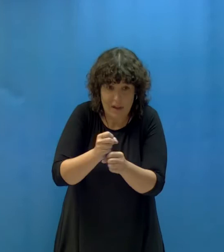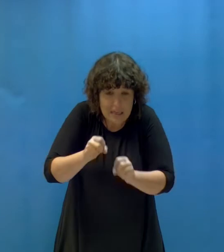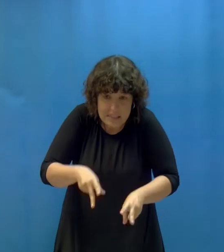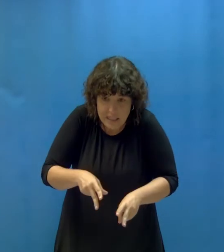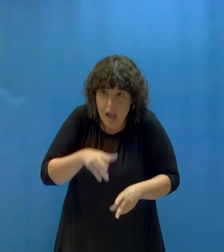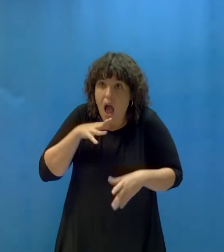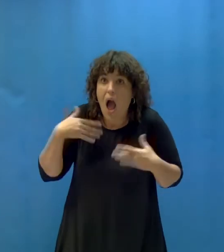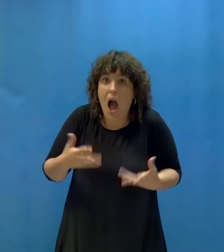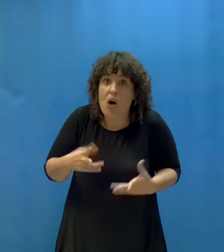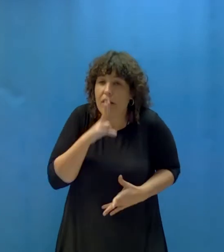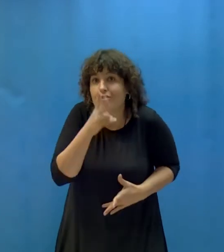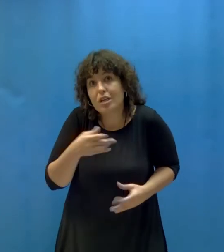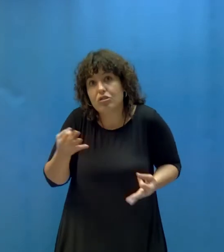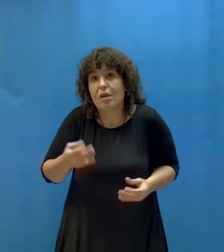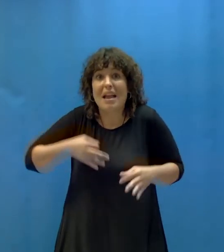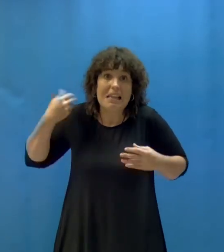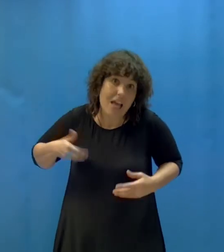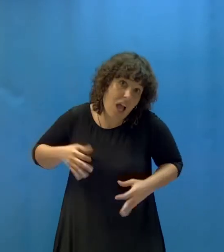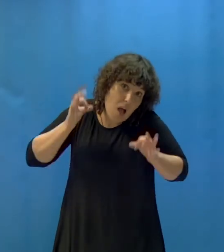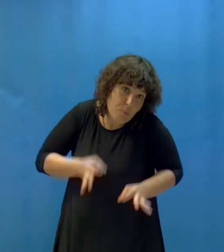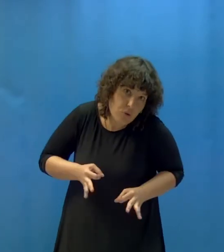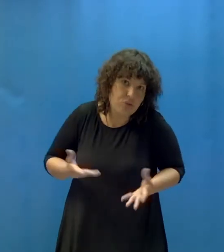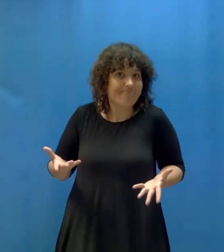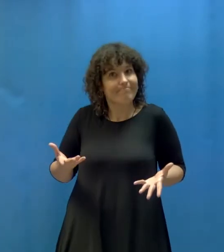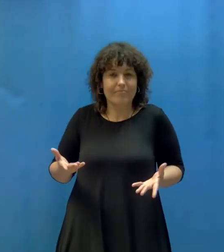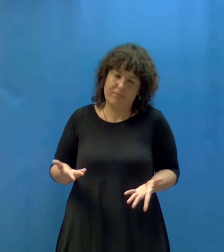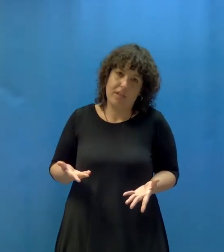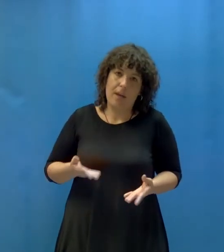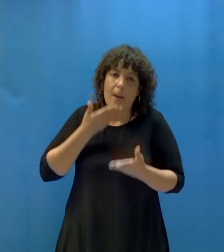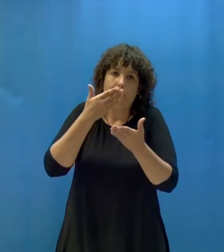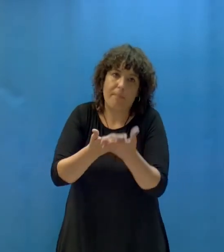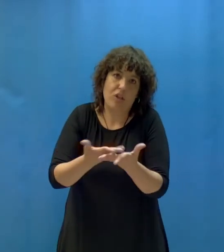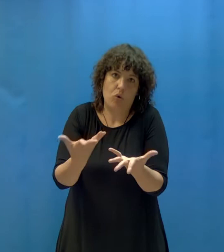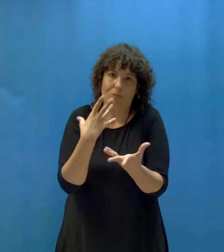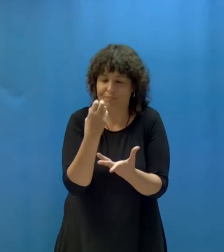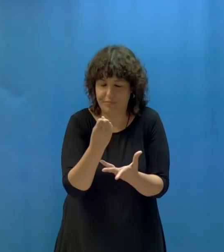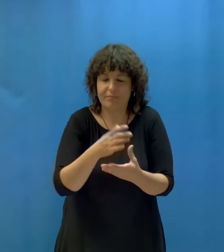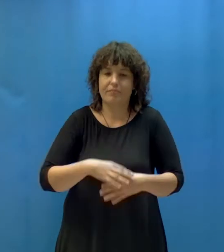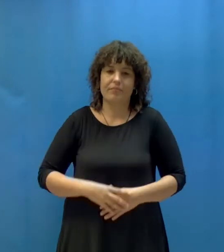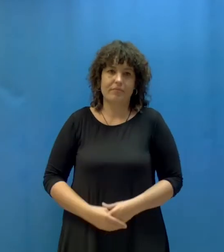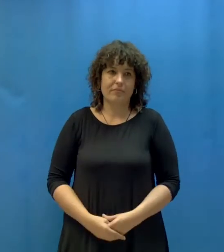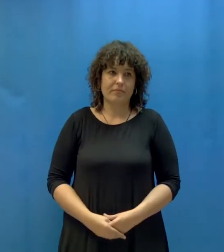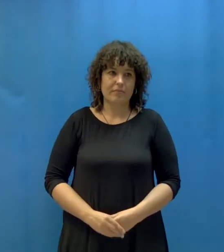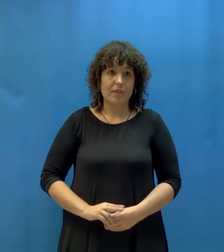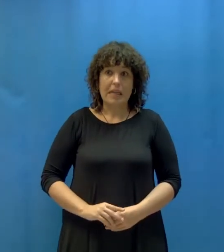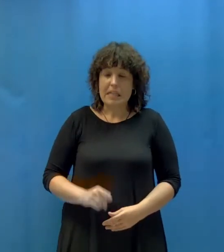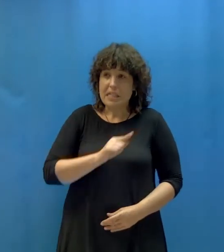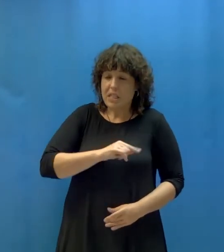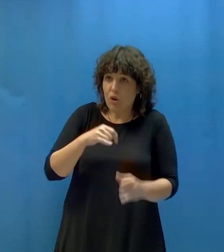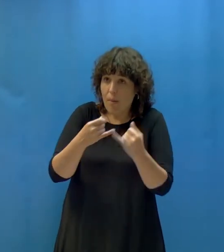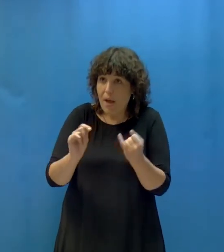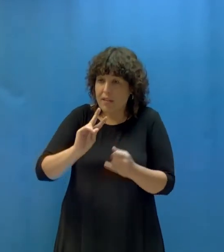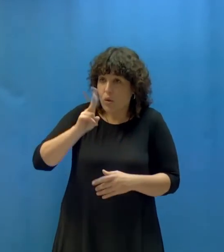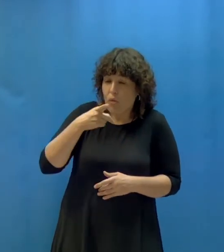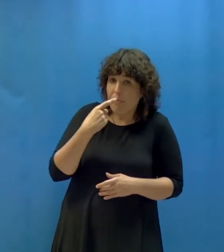en 2 años. Muchas gracias. Gracias, señor López. Señora Beltrán, la segunda pregunta que ha hecho sobre el tema